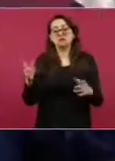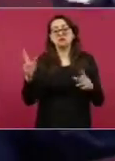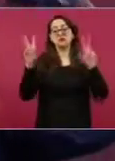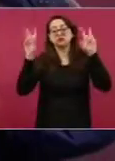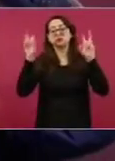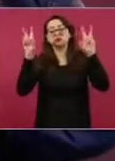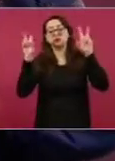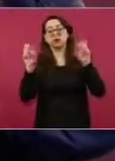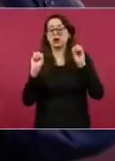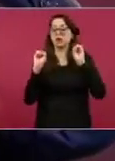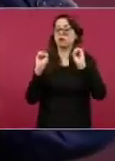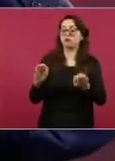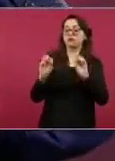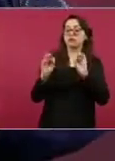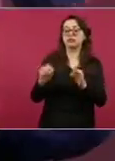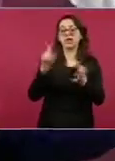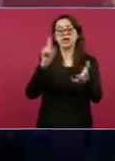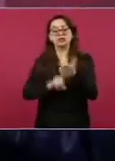ciencia,